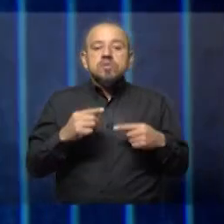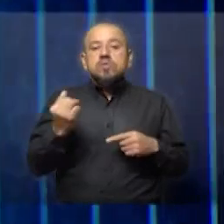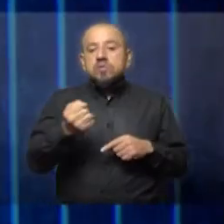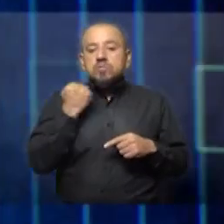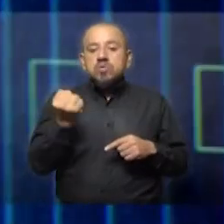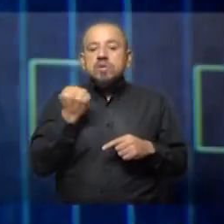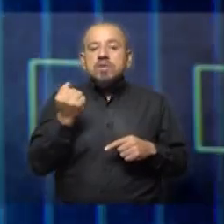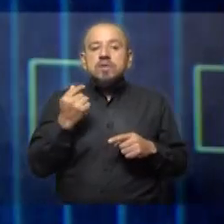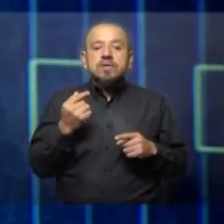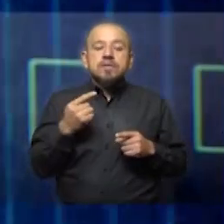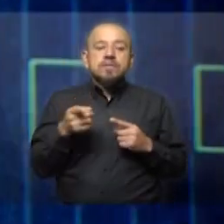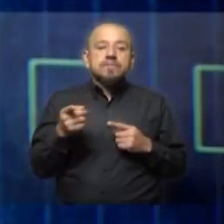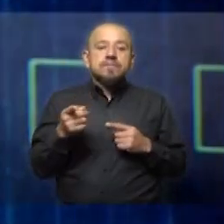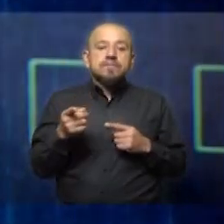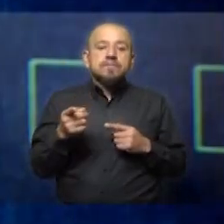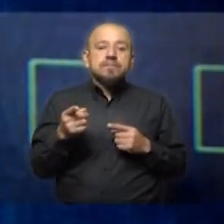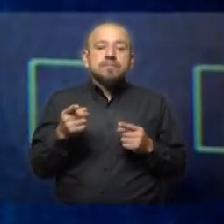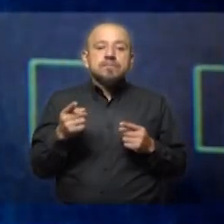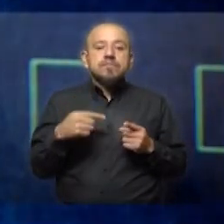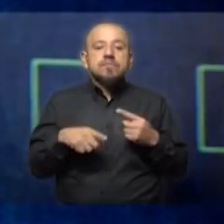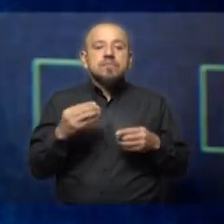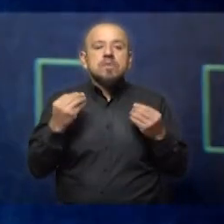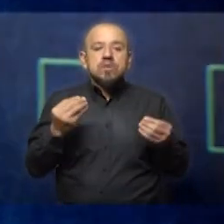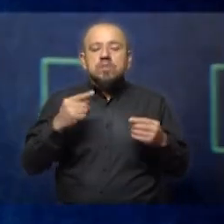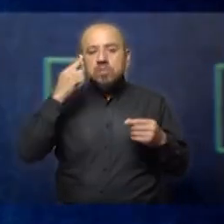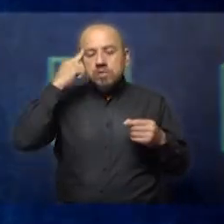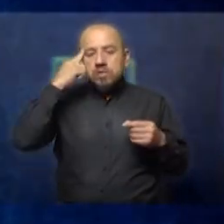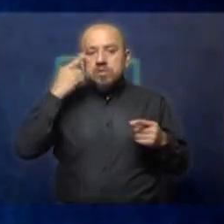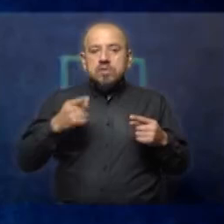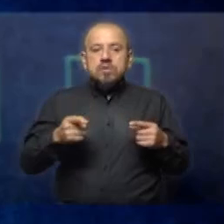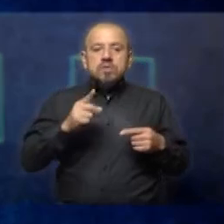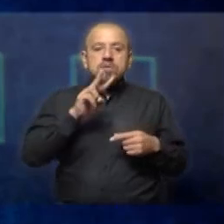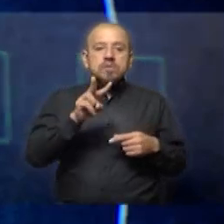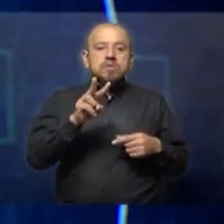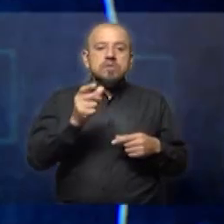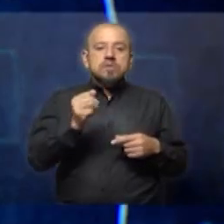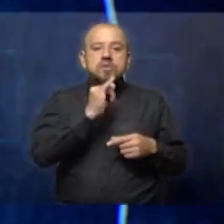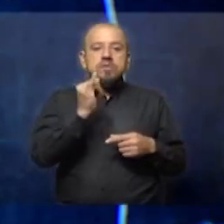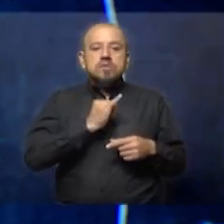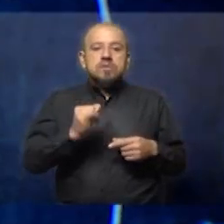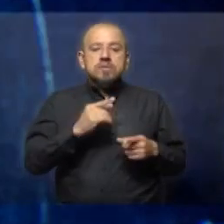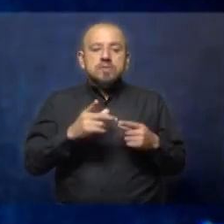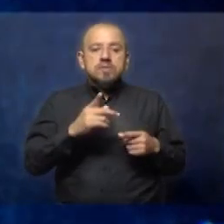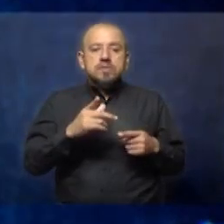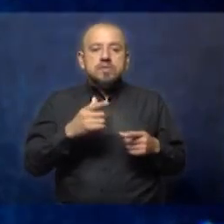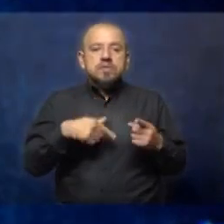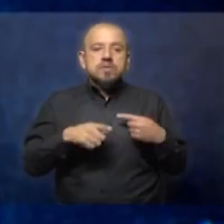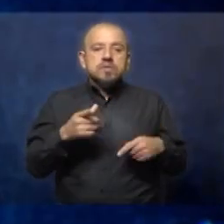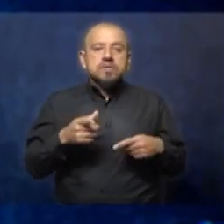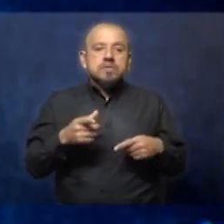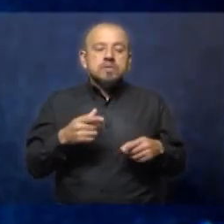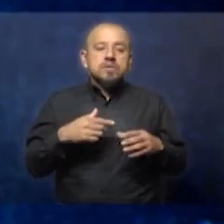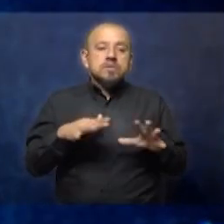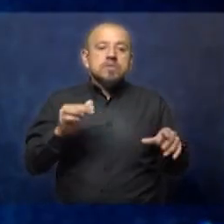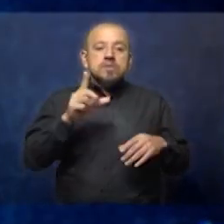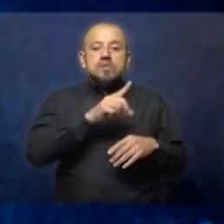situar de alguna forma cómo piensa va Ferreira en su contexto y entender que nos separa de él un